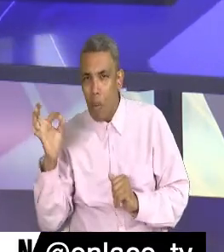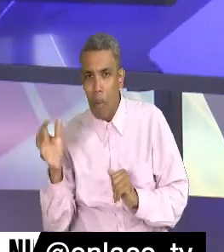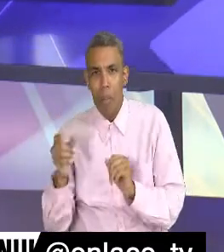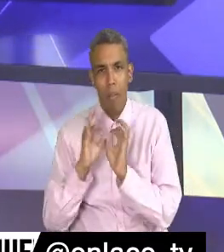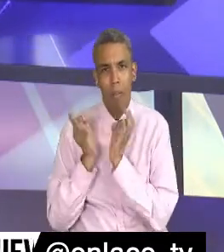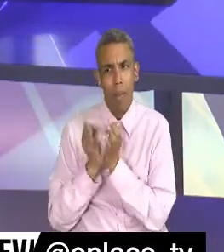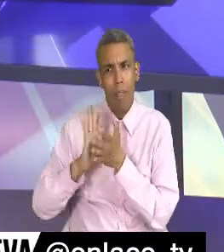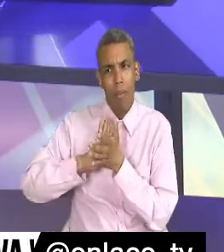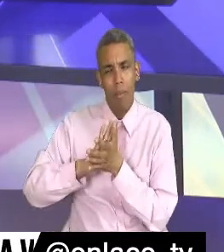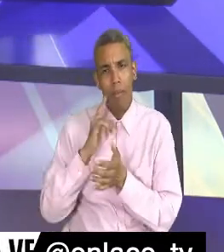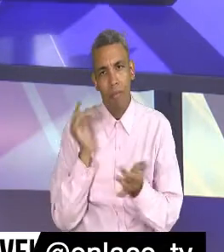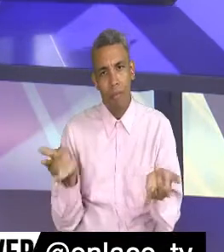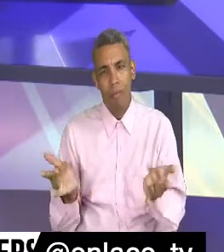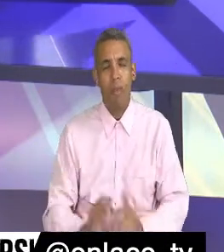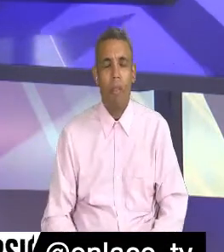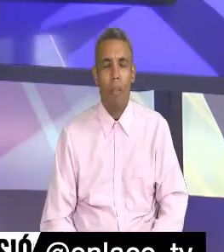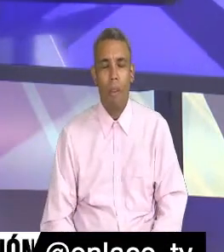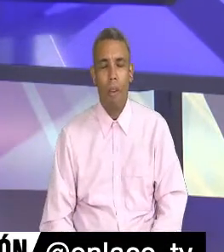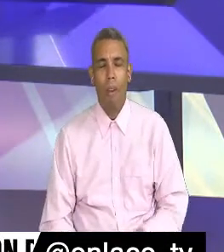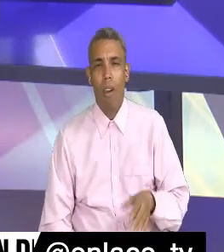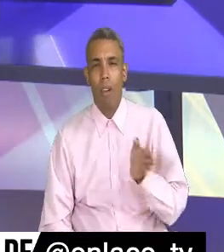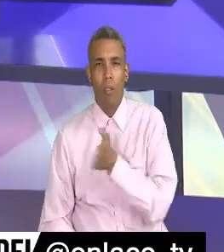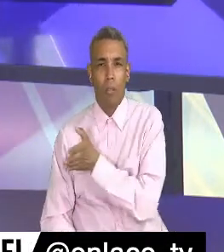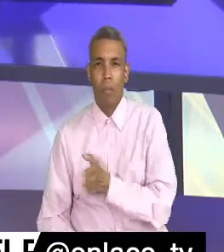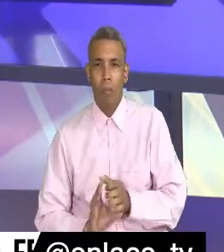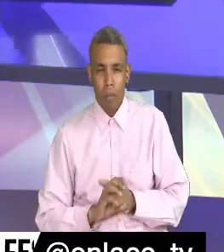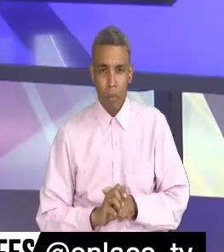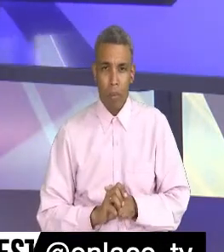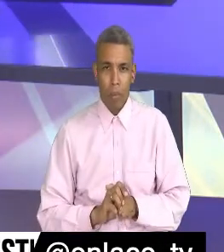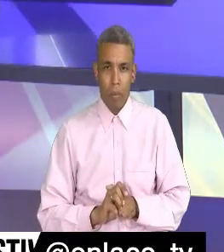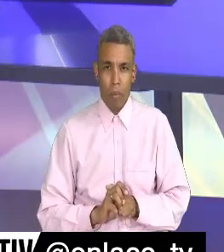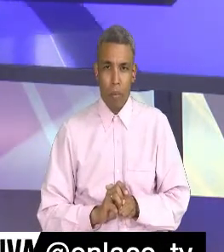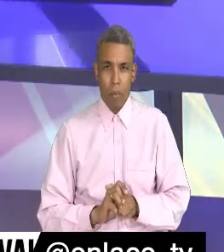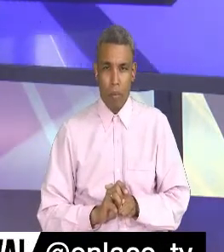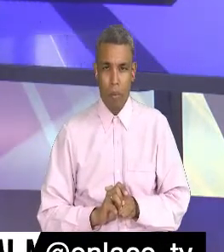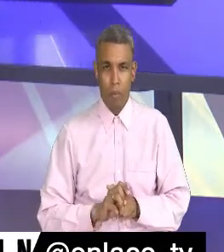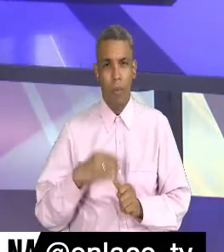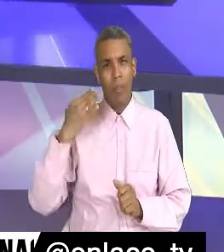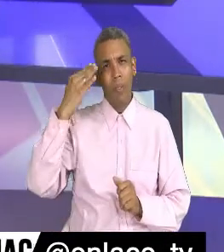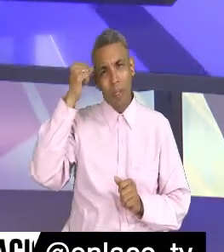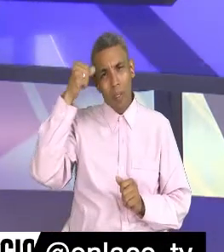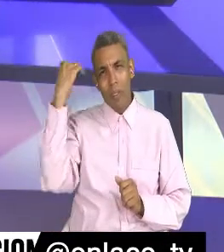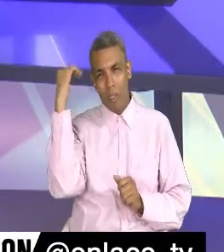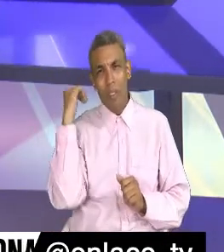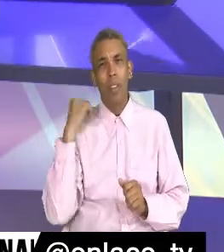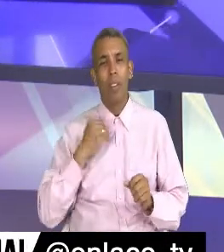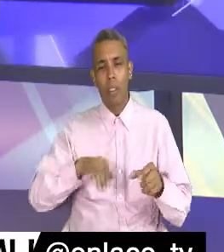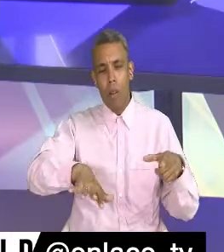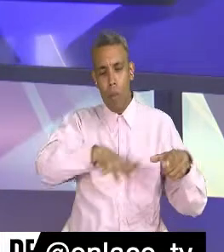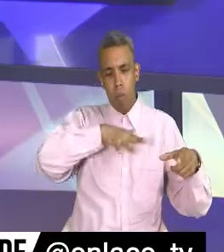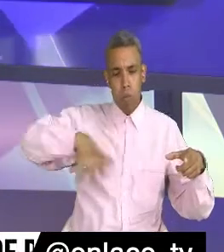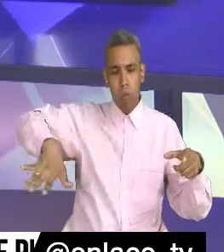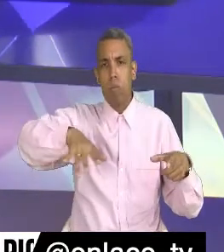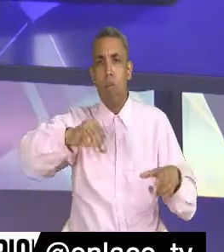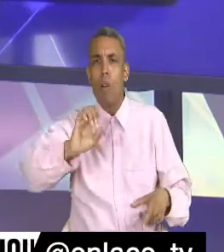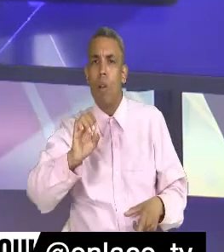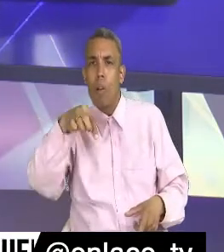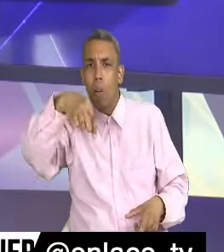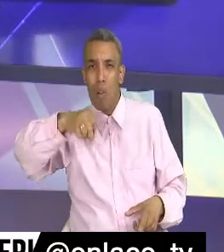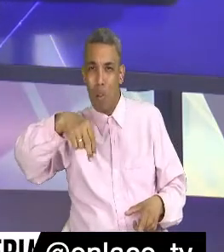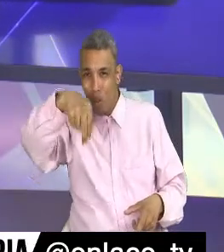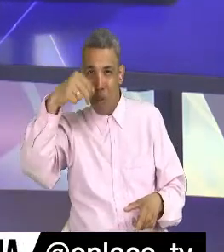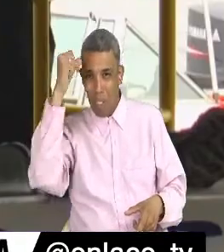parte, luego de 30 horas de búsqueda, fueron encontrados los cuerpos de los dos hermanos que murieron ahogados en la ciénaga de Lopón. Los hombres ya tenían signos de